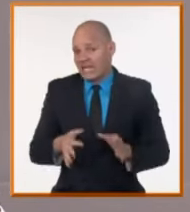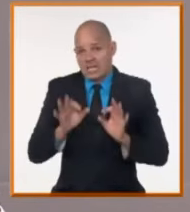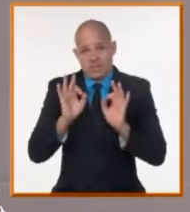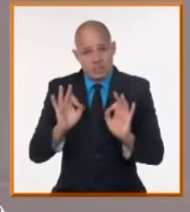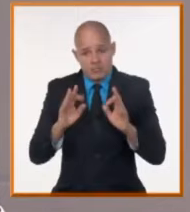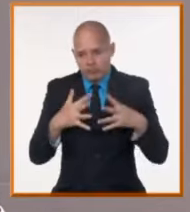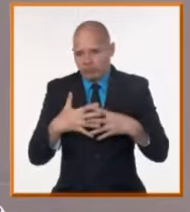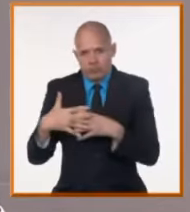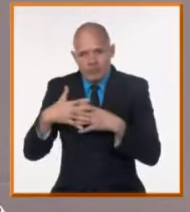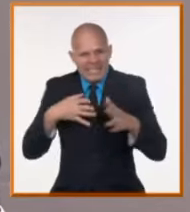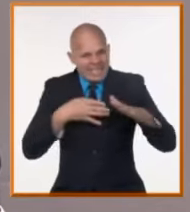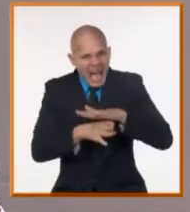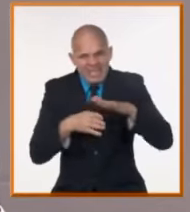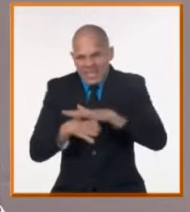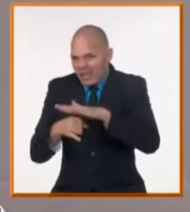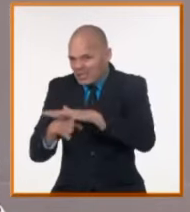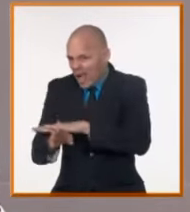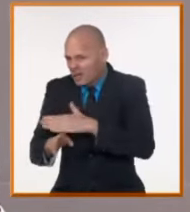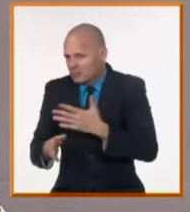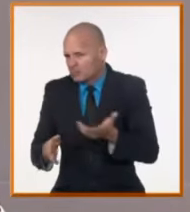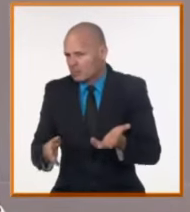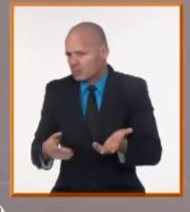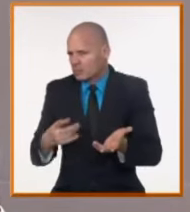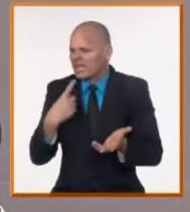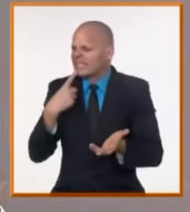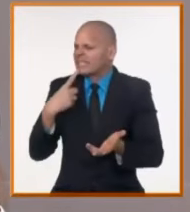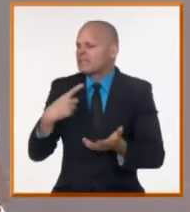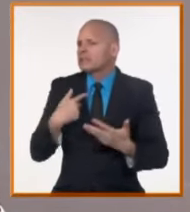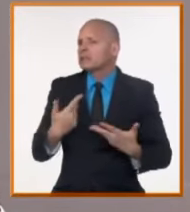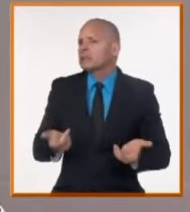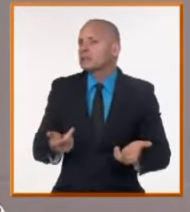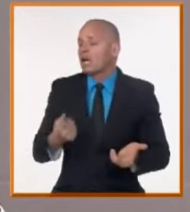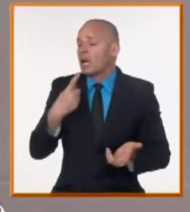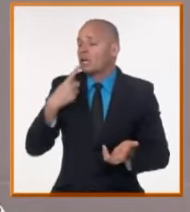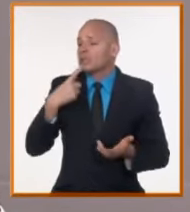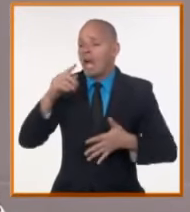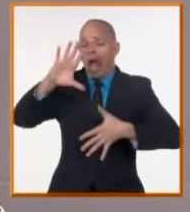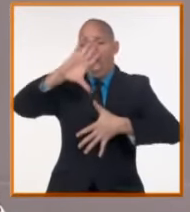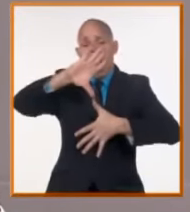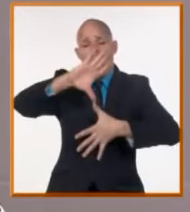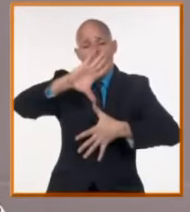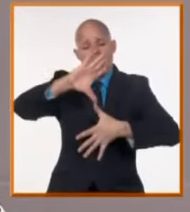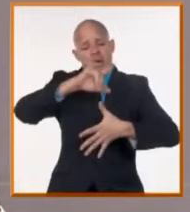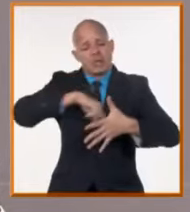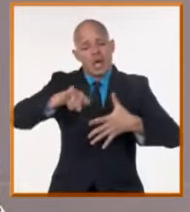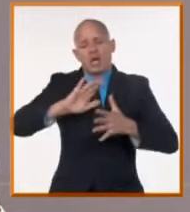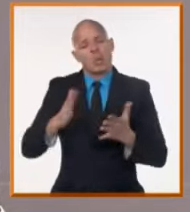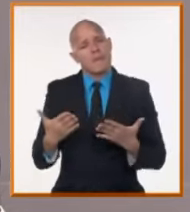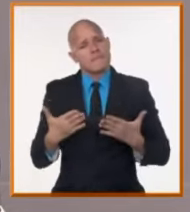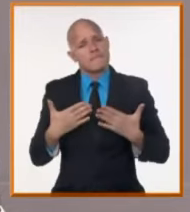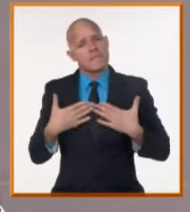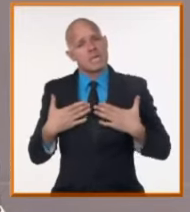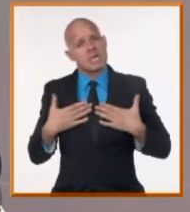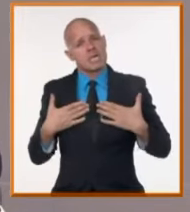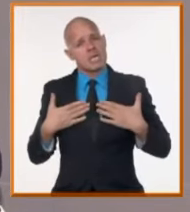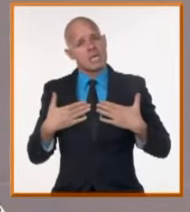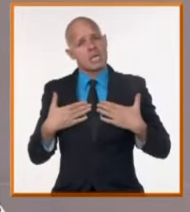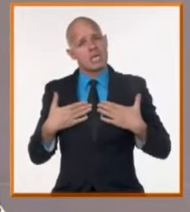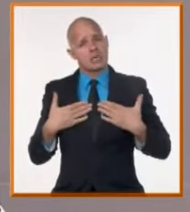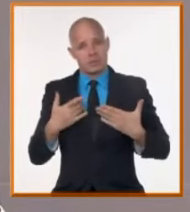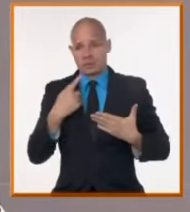divisa hipócrita de América para los americanos, se trató de poner sobre la mesa. Y decimos